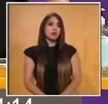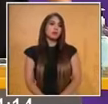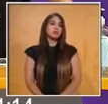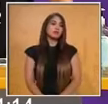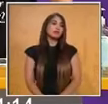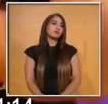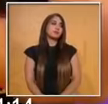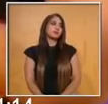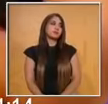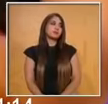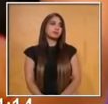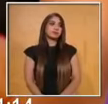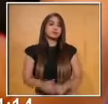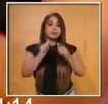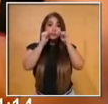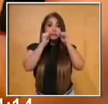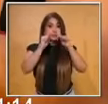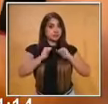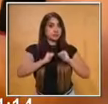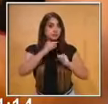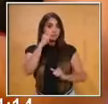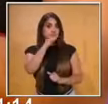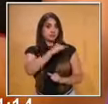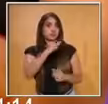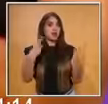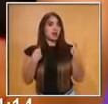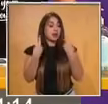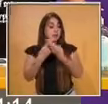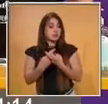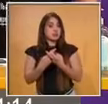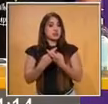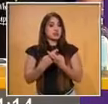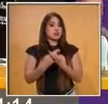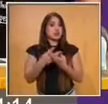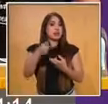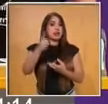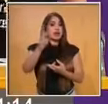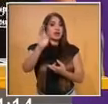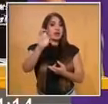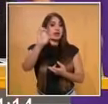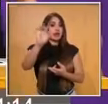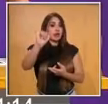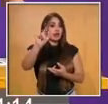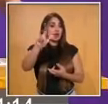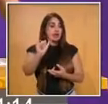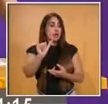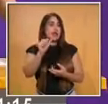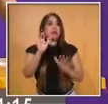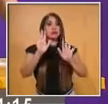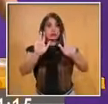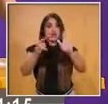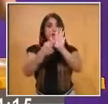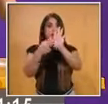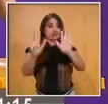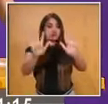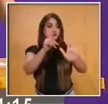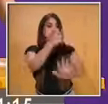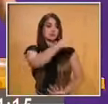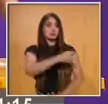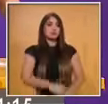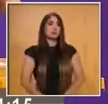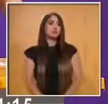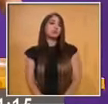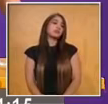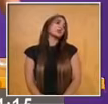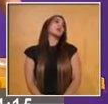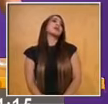Vamos a poner atención en casita. La maestra Keila está extendiendo completamente sus dos palmas. Ok, el